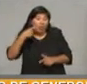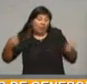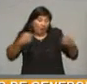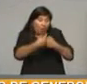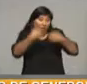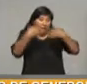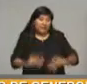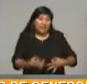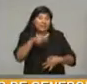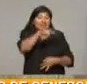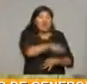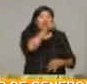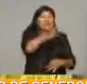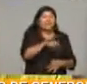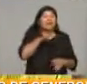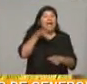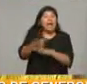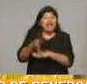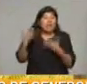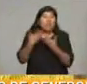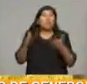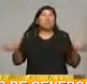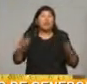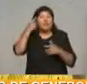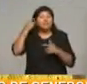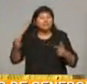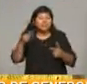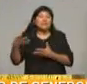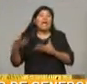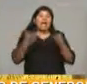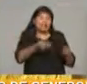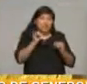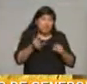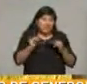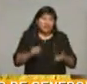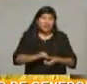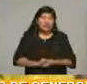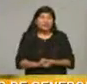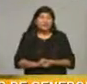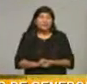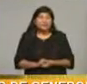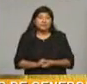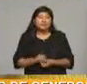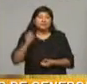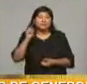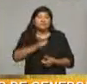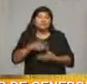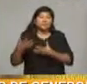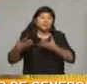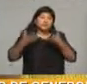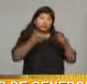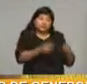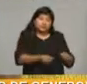y que no se les complique también de ser atendidas si la atención es con el equipo